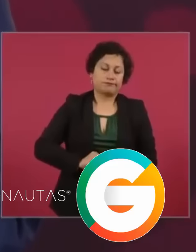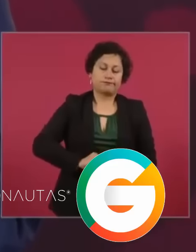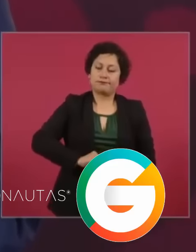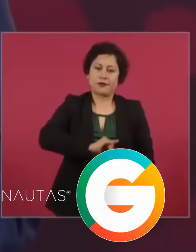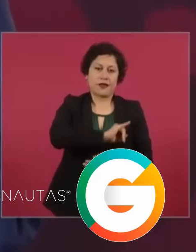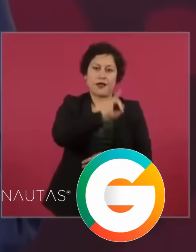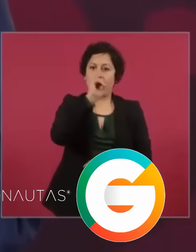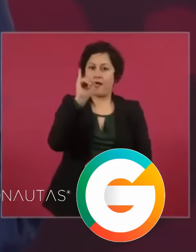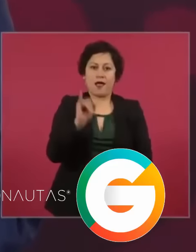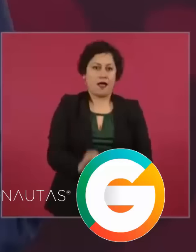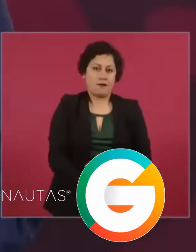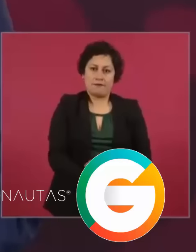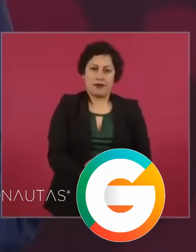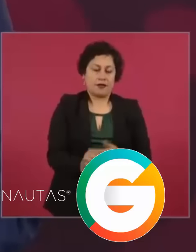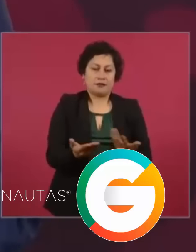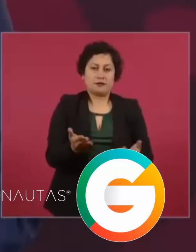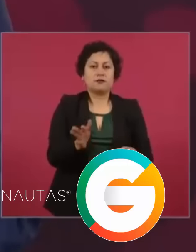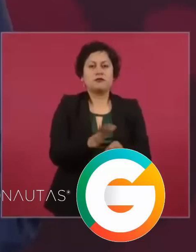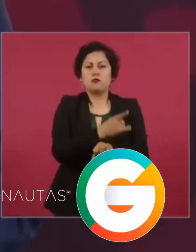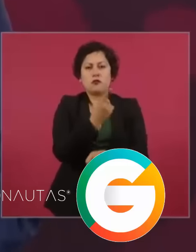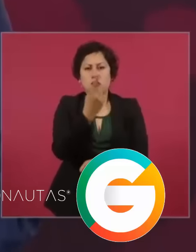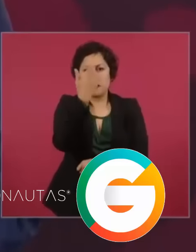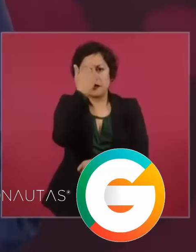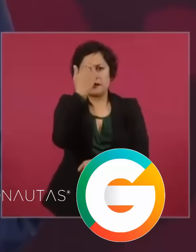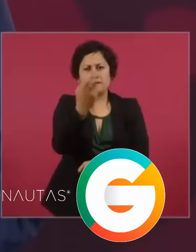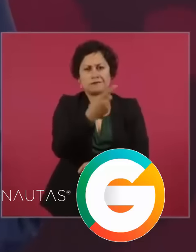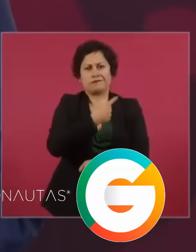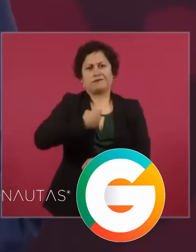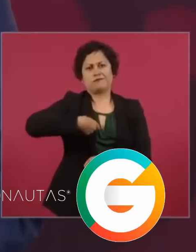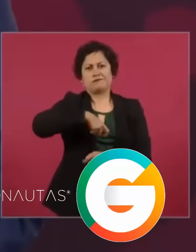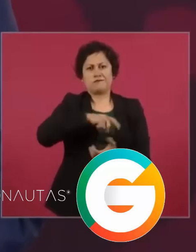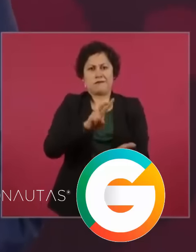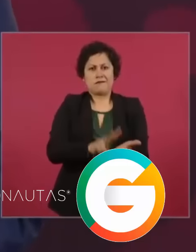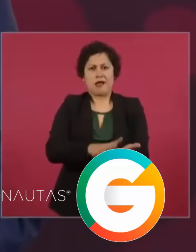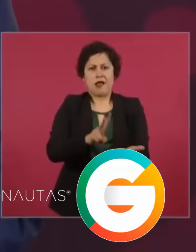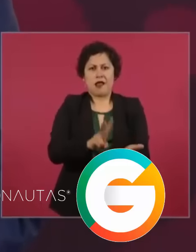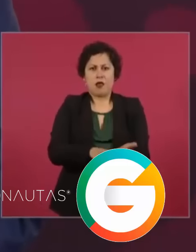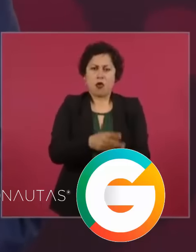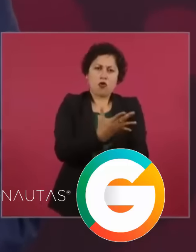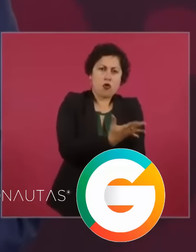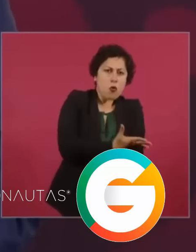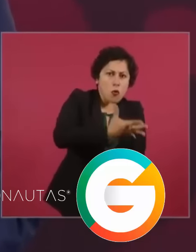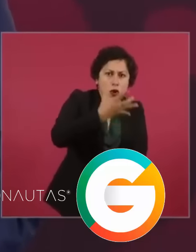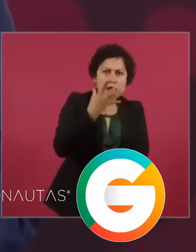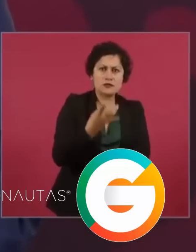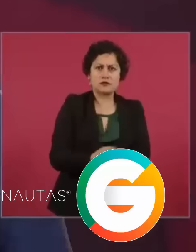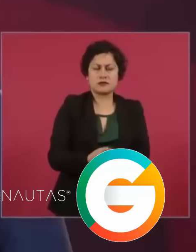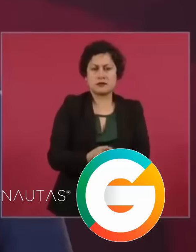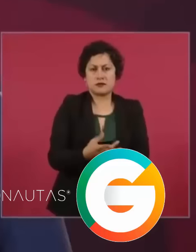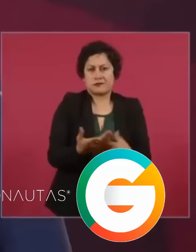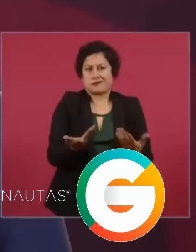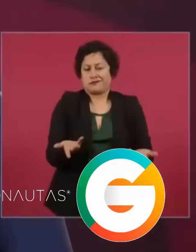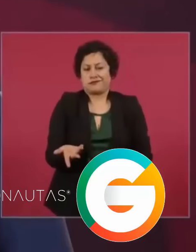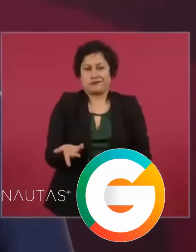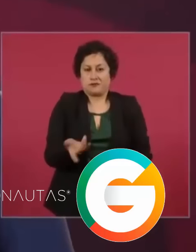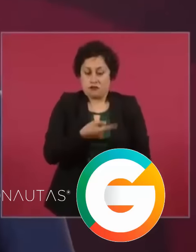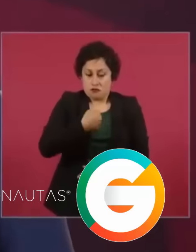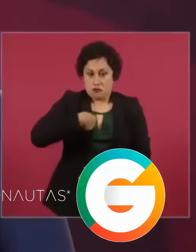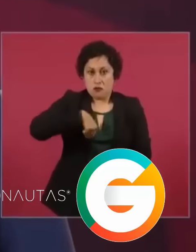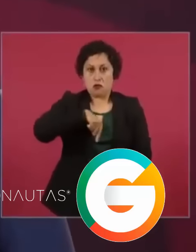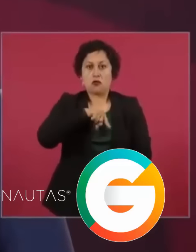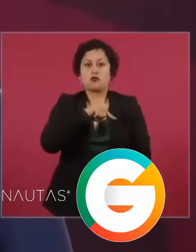Castillo, donde se suscitó un enfrentamiento entre los tlacos y la familia michoacana, evento que fue denunciado en redes sociales como un ataque en contra de la